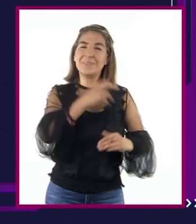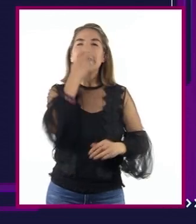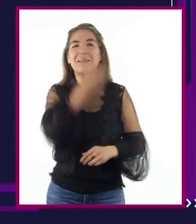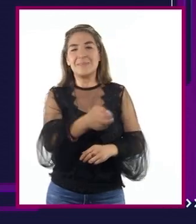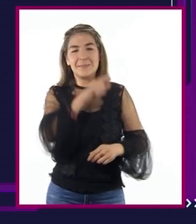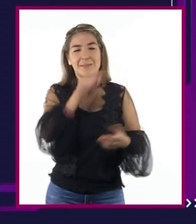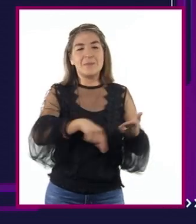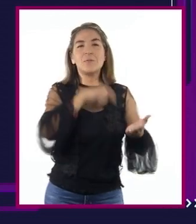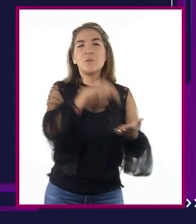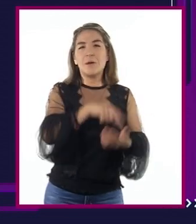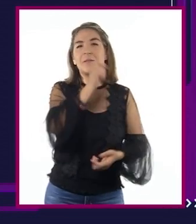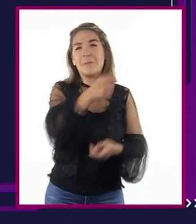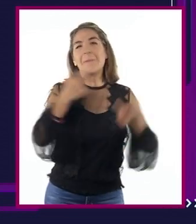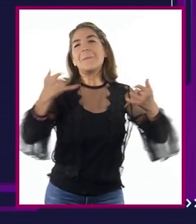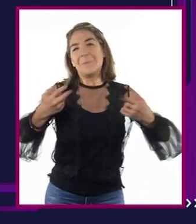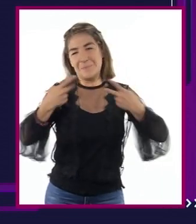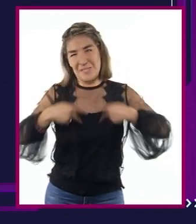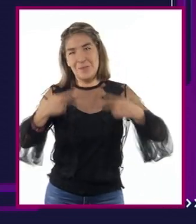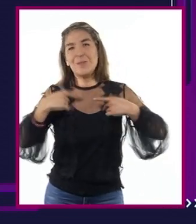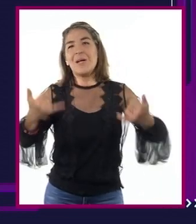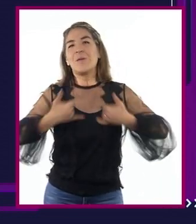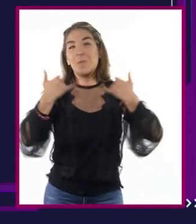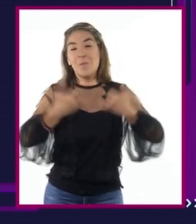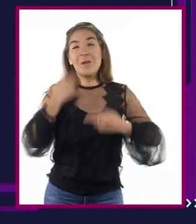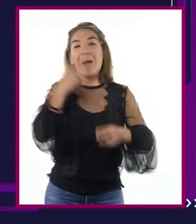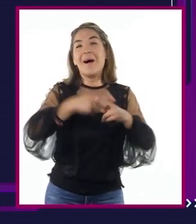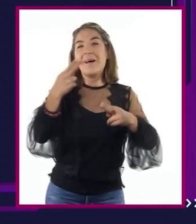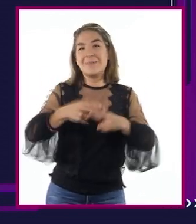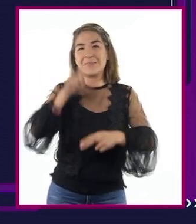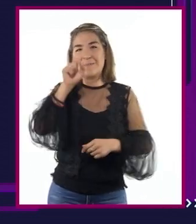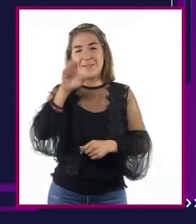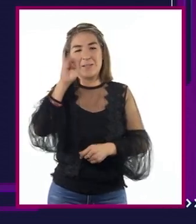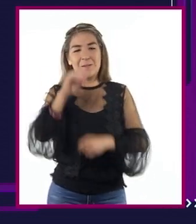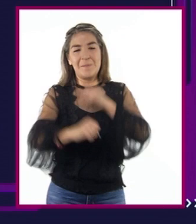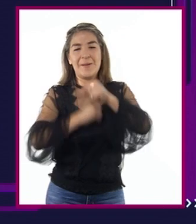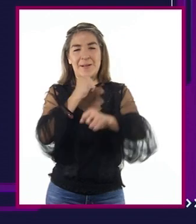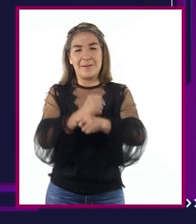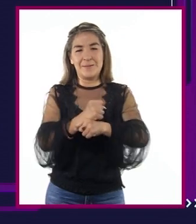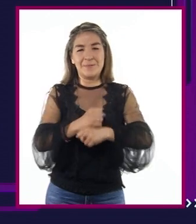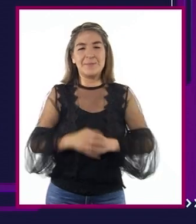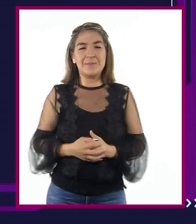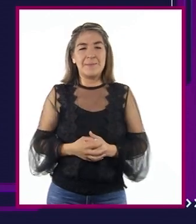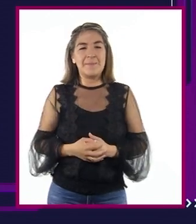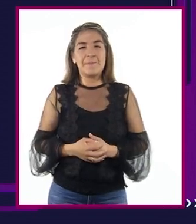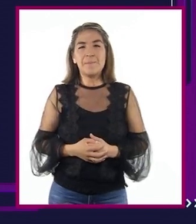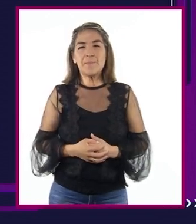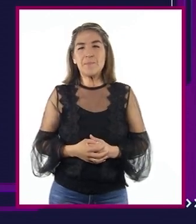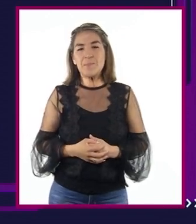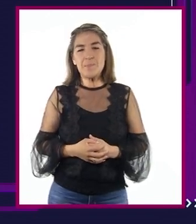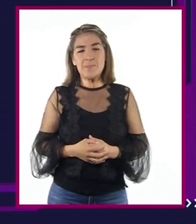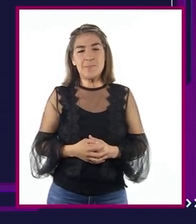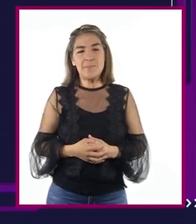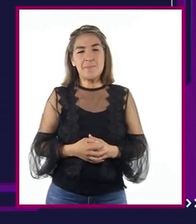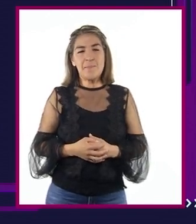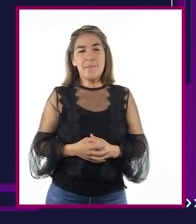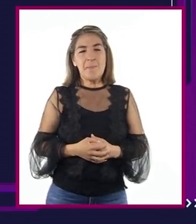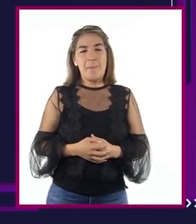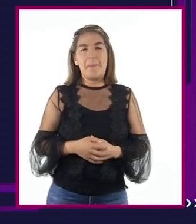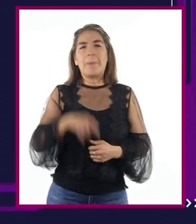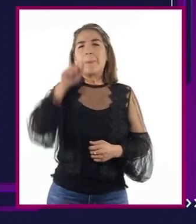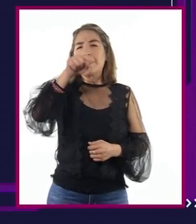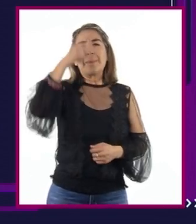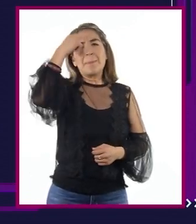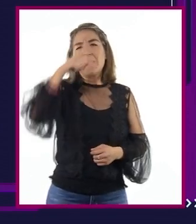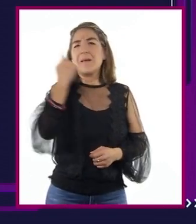estas corresponden a personas jóvenes hasta de 29 años. ¿Para qué piensan